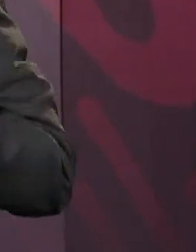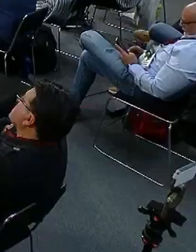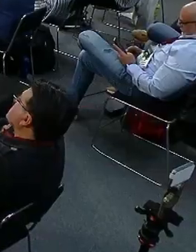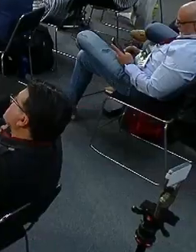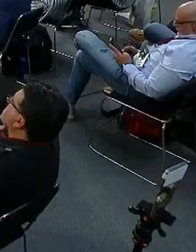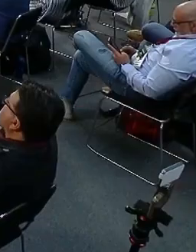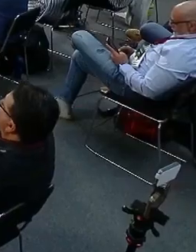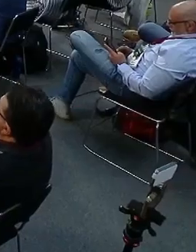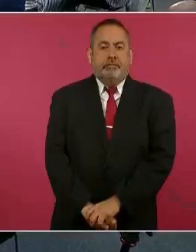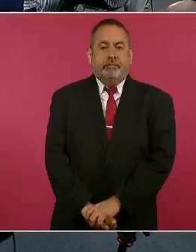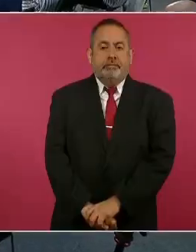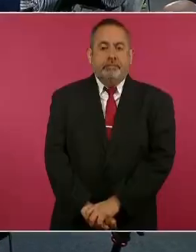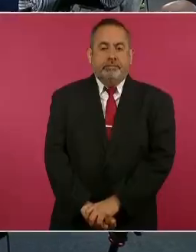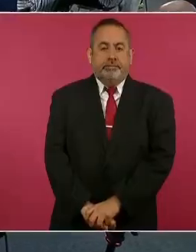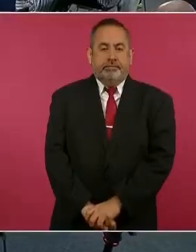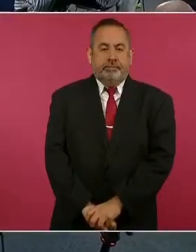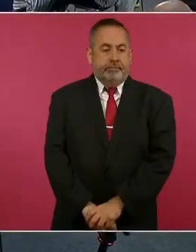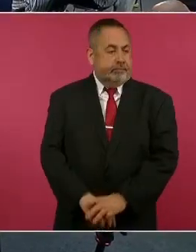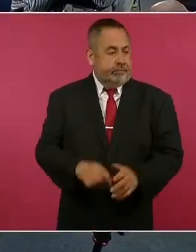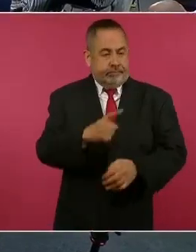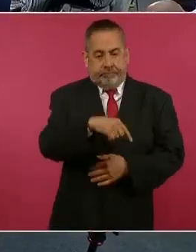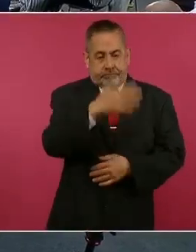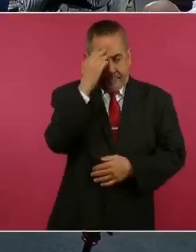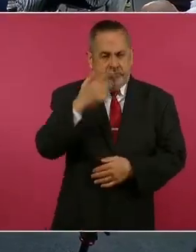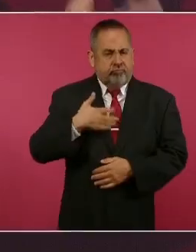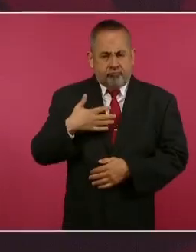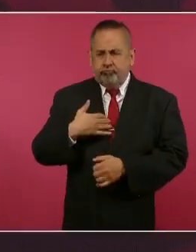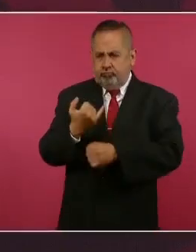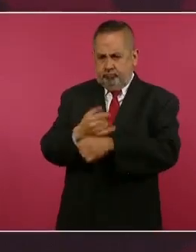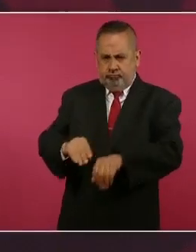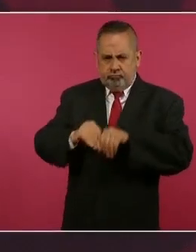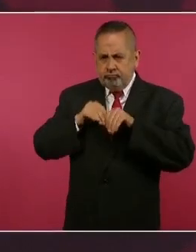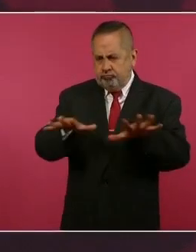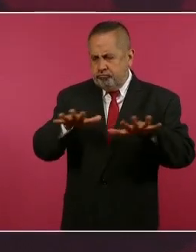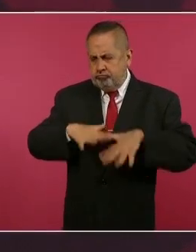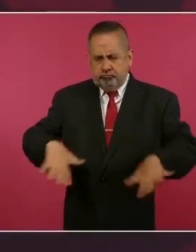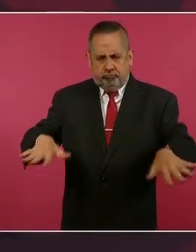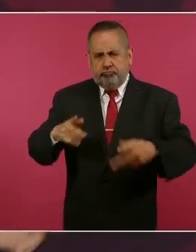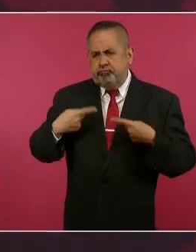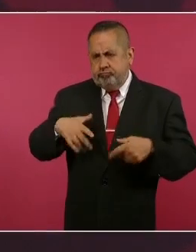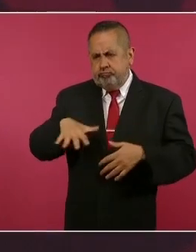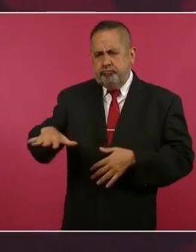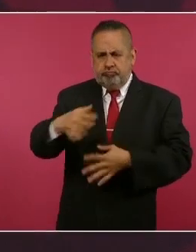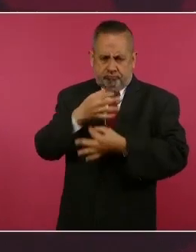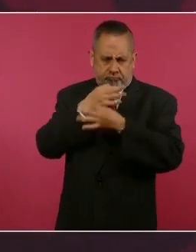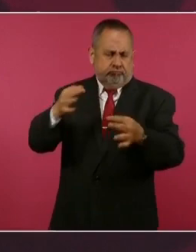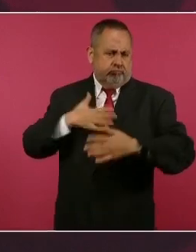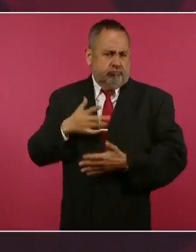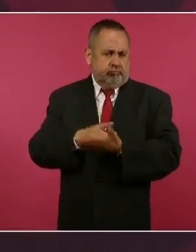Estoy ejerciendo mi derecho a informar al pueblo.